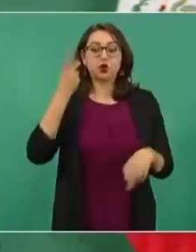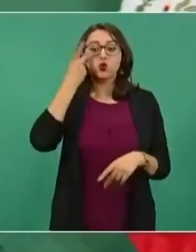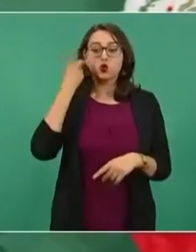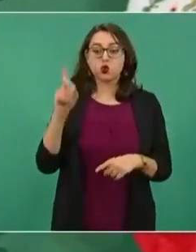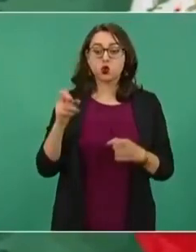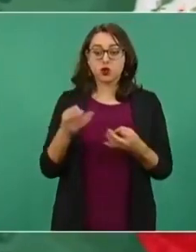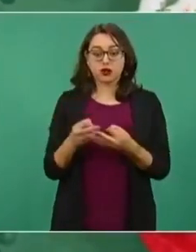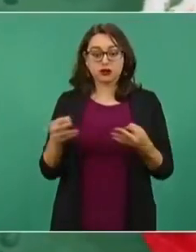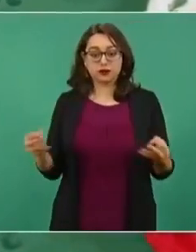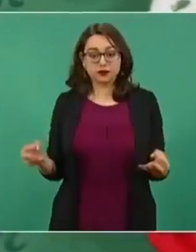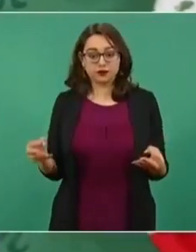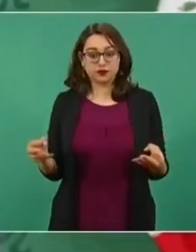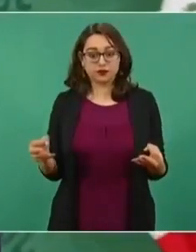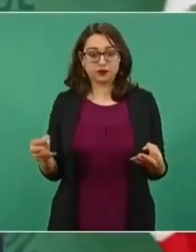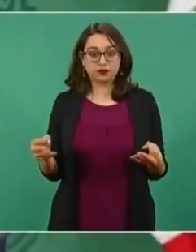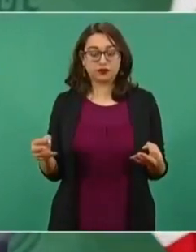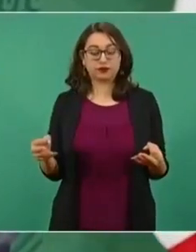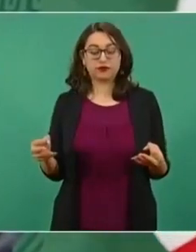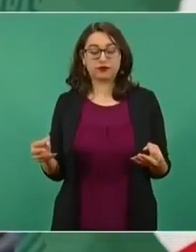son